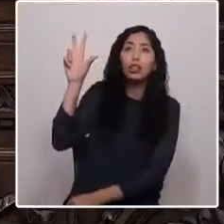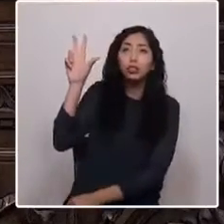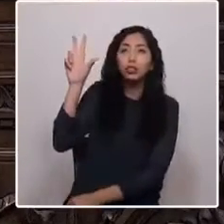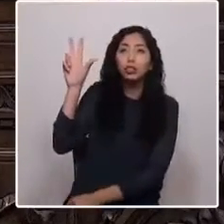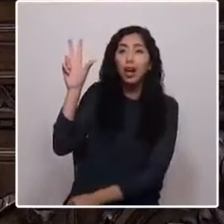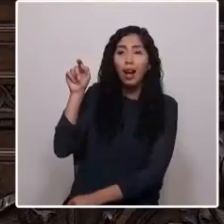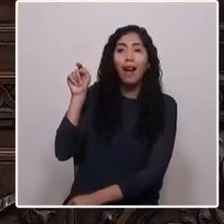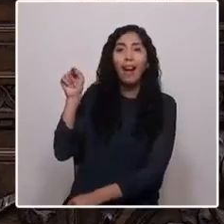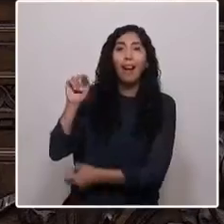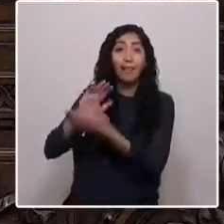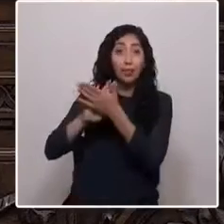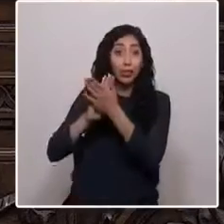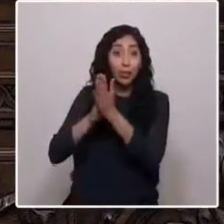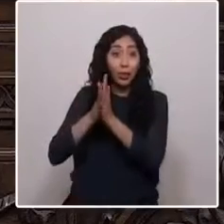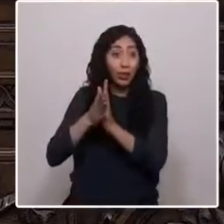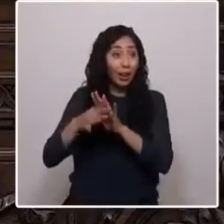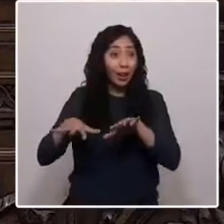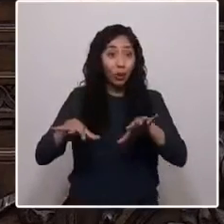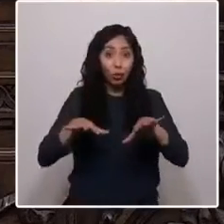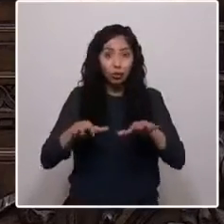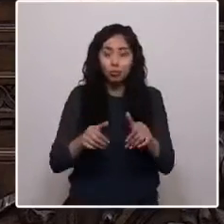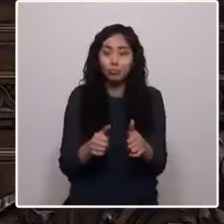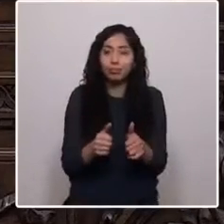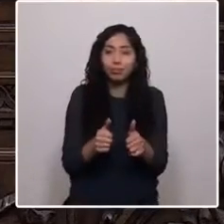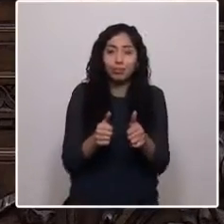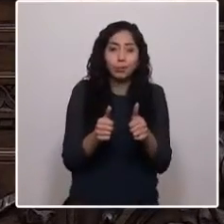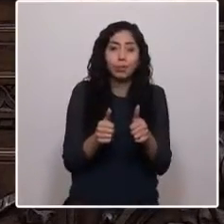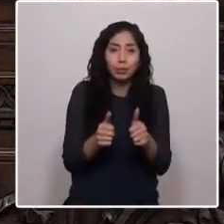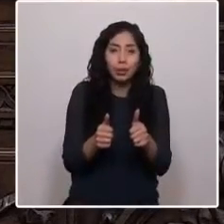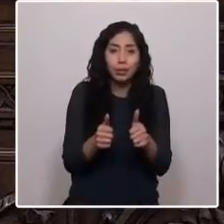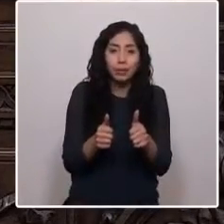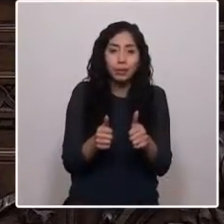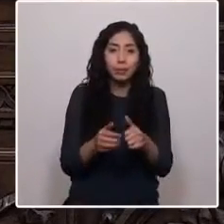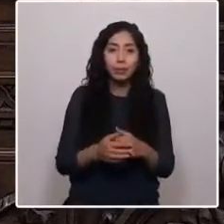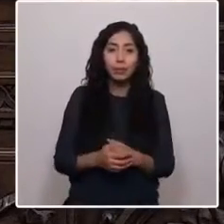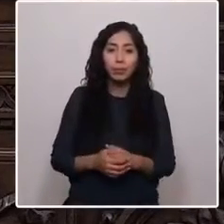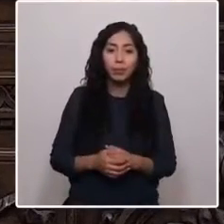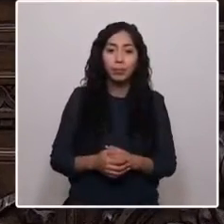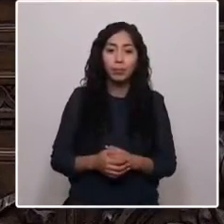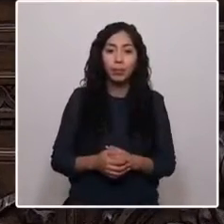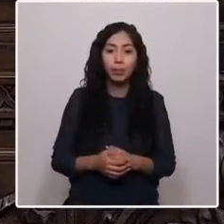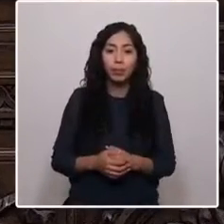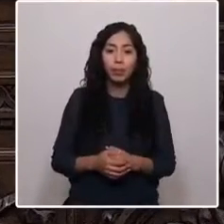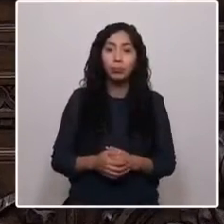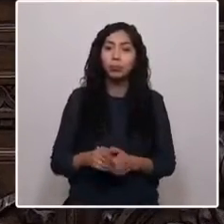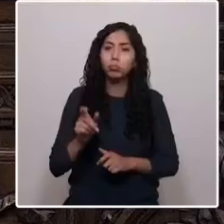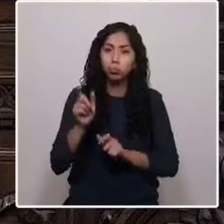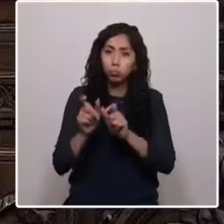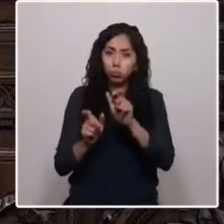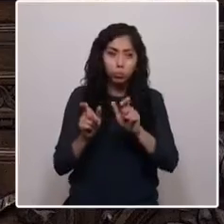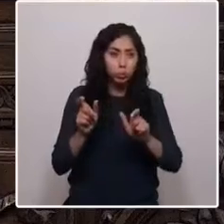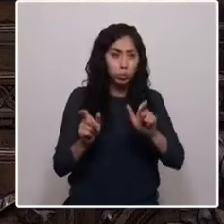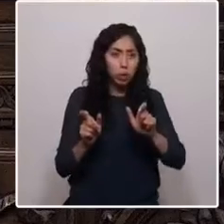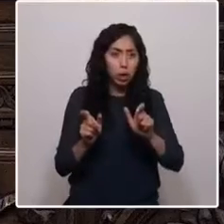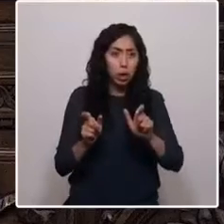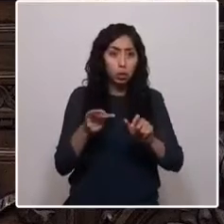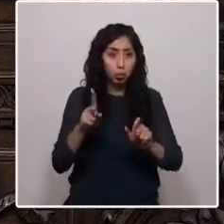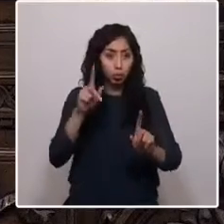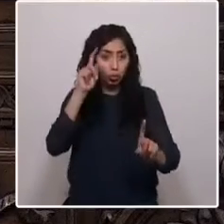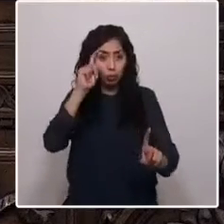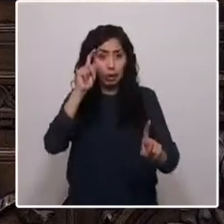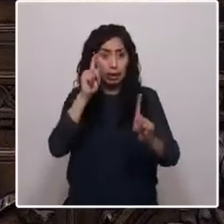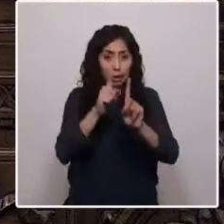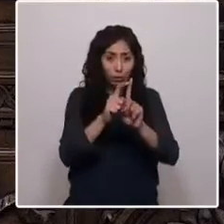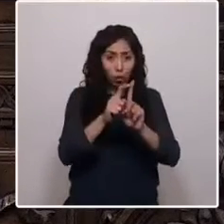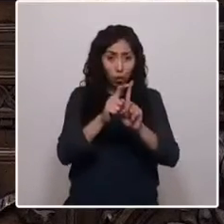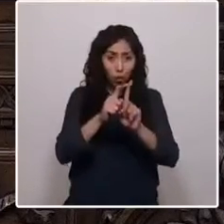cosas les ayudan a bien. Esto es aquellos a los que conforme a su propósito son